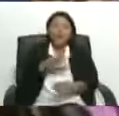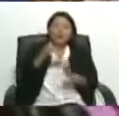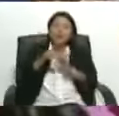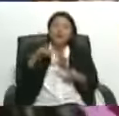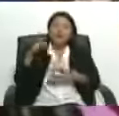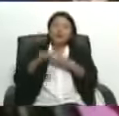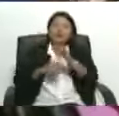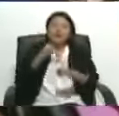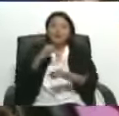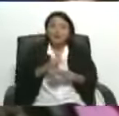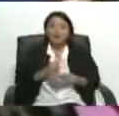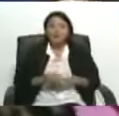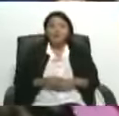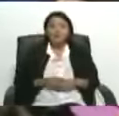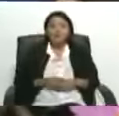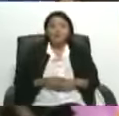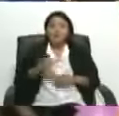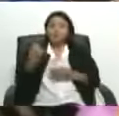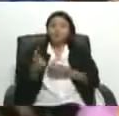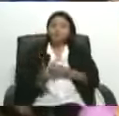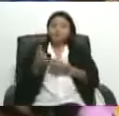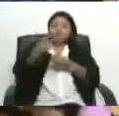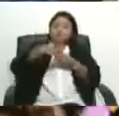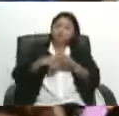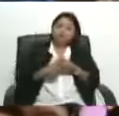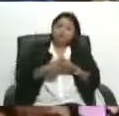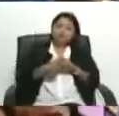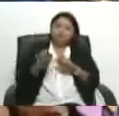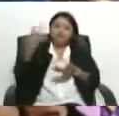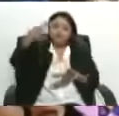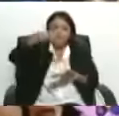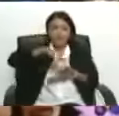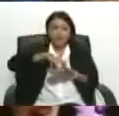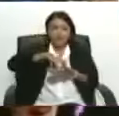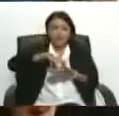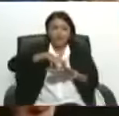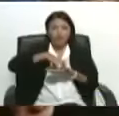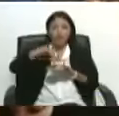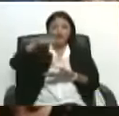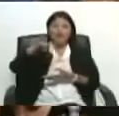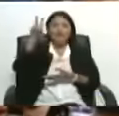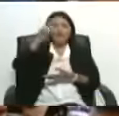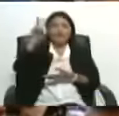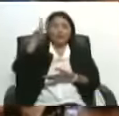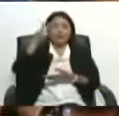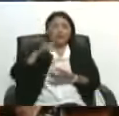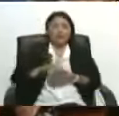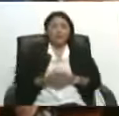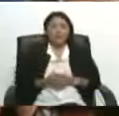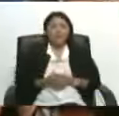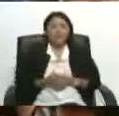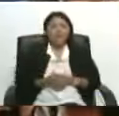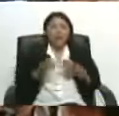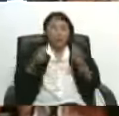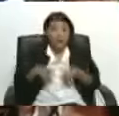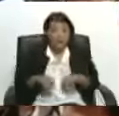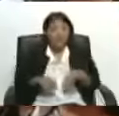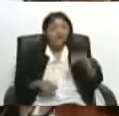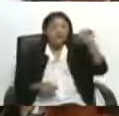internacional, incorporando en consecuencia dicho Estado en el mapa del territorio venezolano? ¿Estamos de